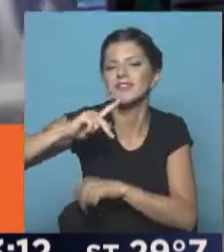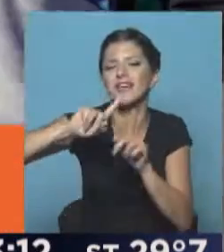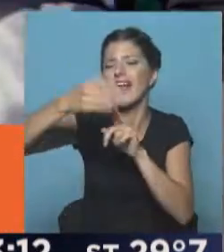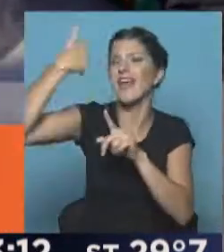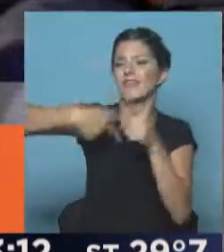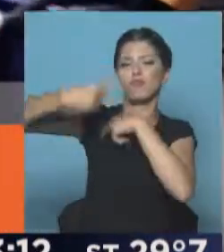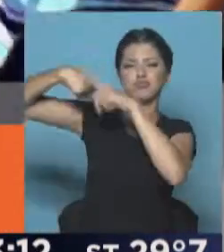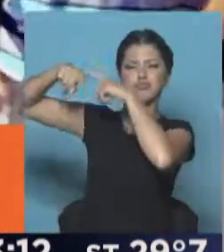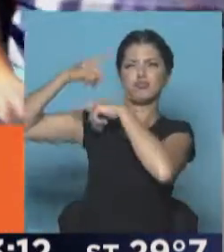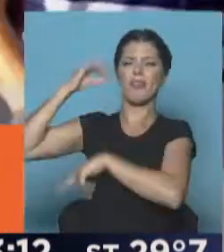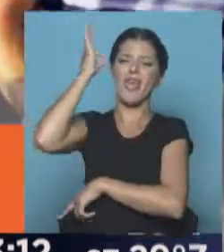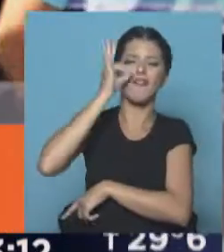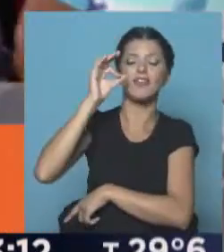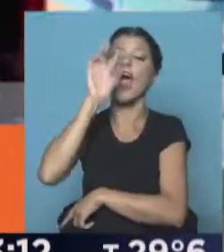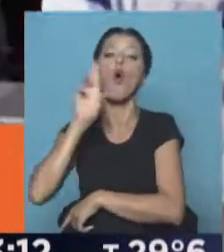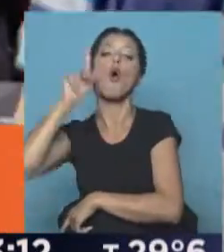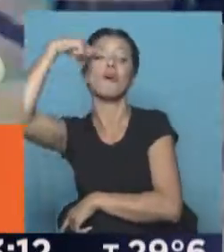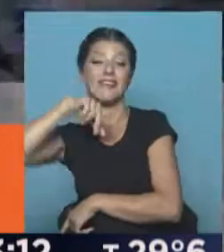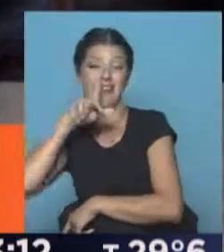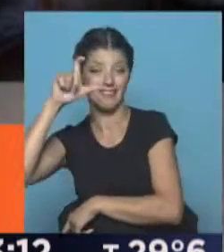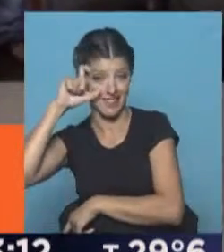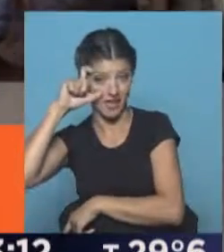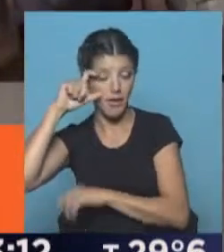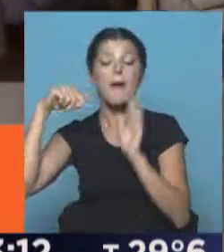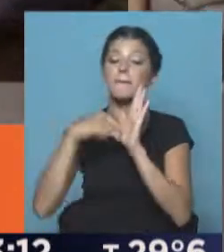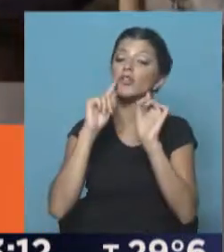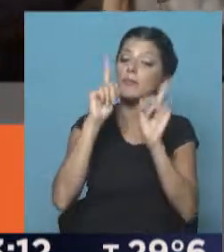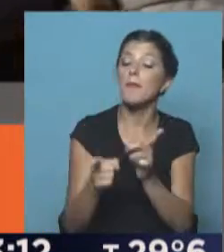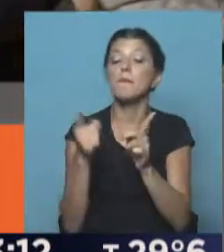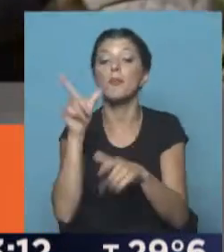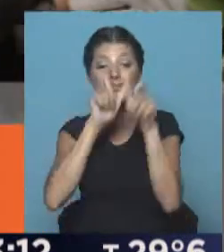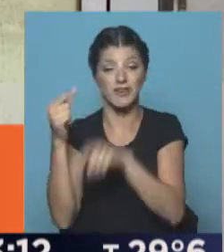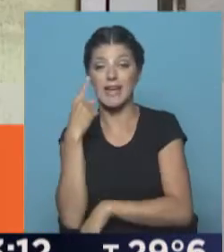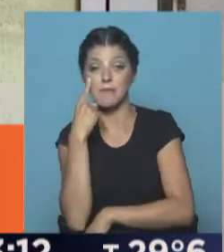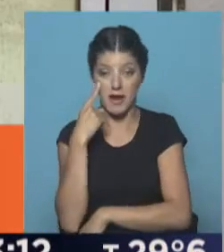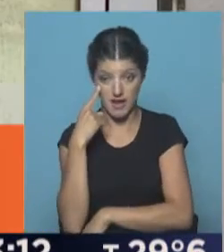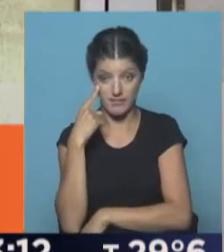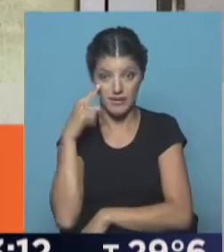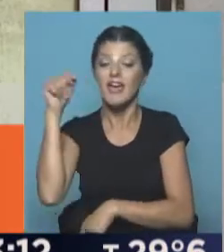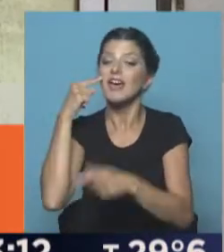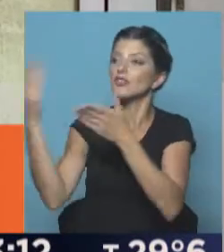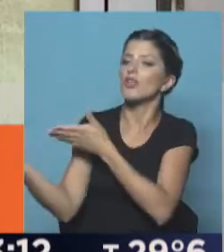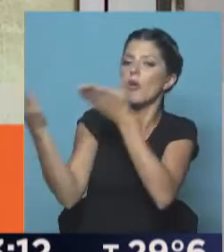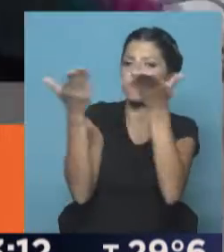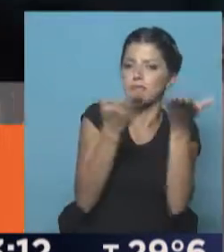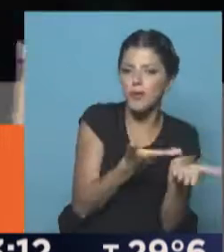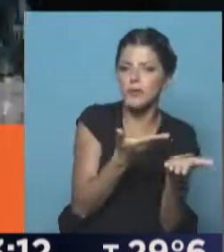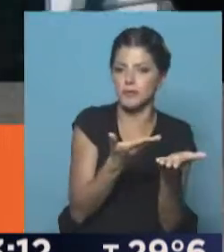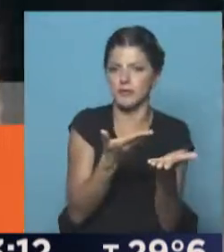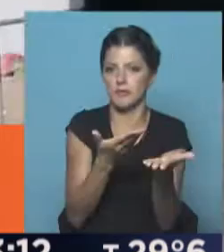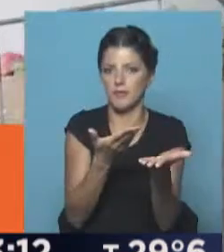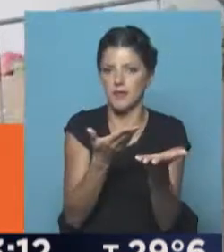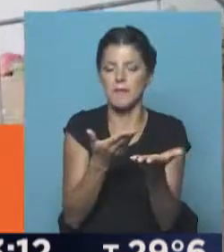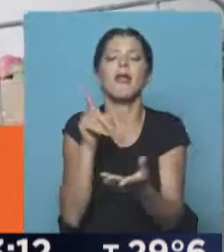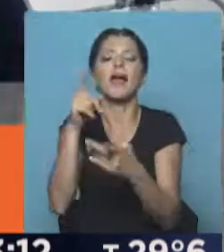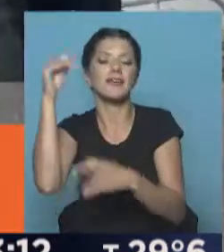o África, pero también por algunos inmigrantes más recientes, que son recibidos para aplacar la mala conciencia